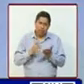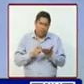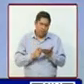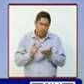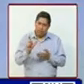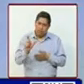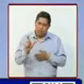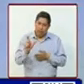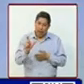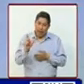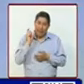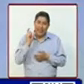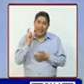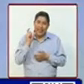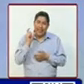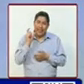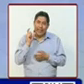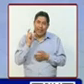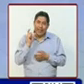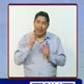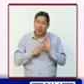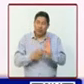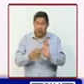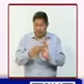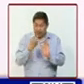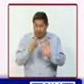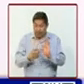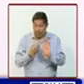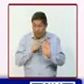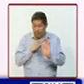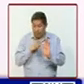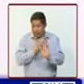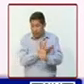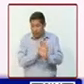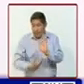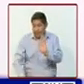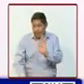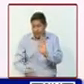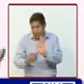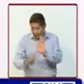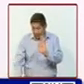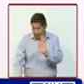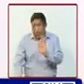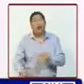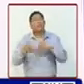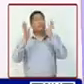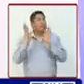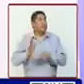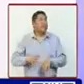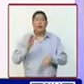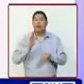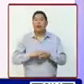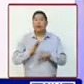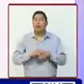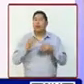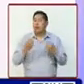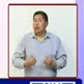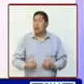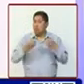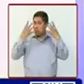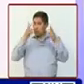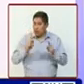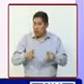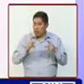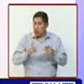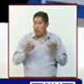internet, así que está. Eso es una maravilla, sí. Eso es una maravilla. De todas formas, una vez más, Muchas personas están descuidando las medidas